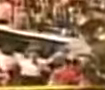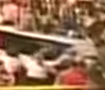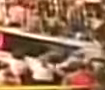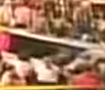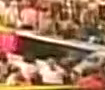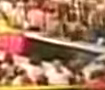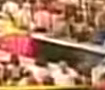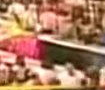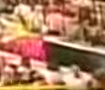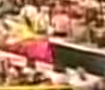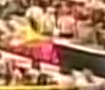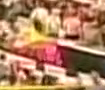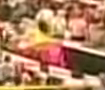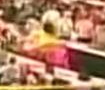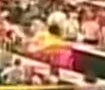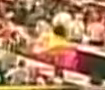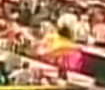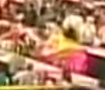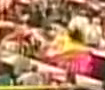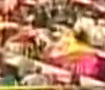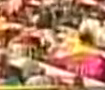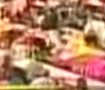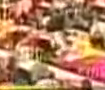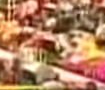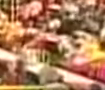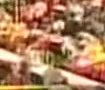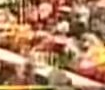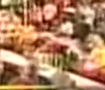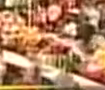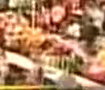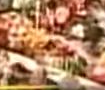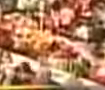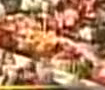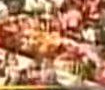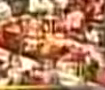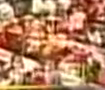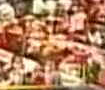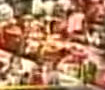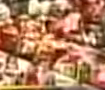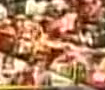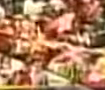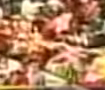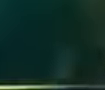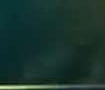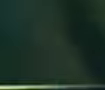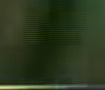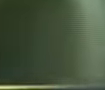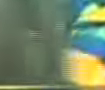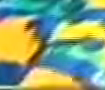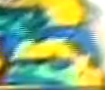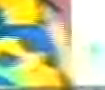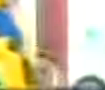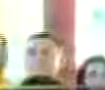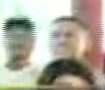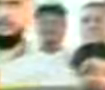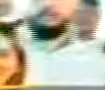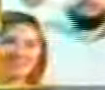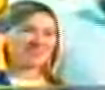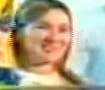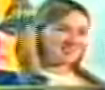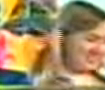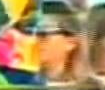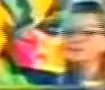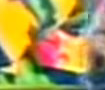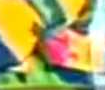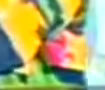garantizar el buen vivir de todos y todas los venezolanos. Las 7 transformaciones rumbo al 2030 creará un espacio